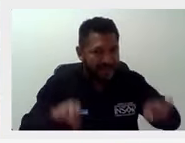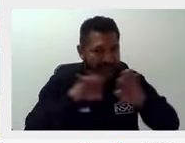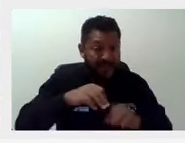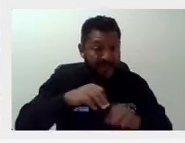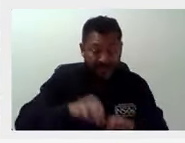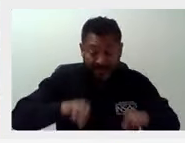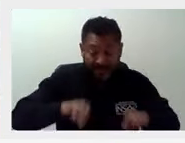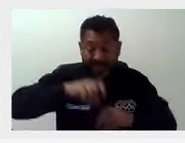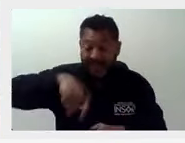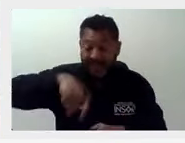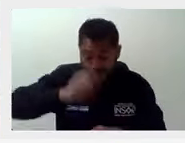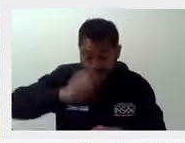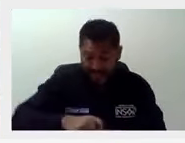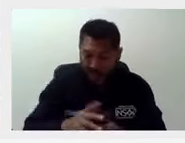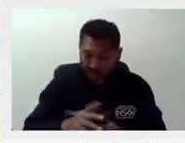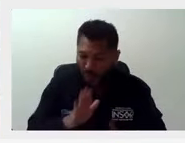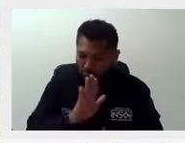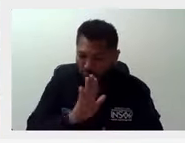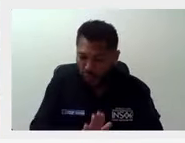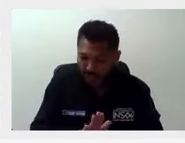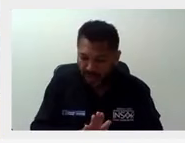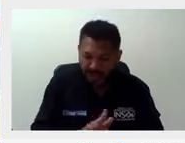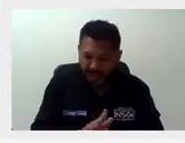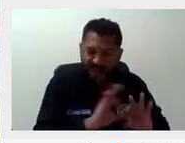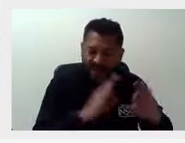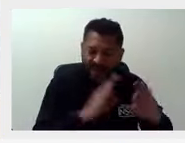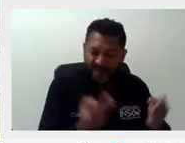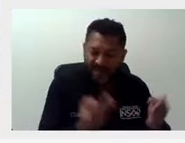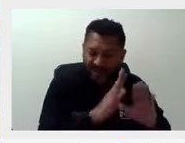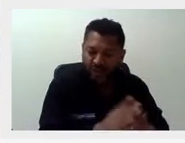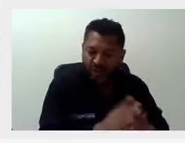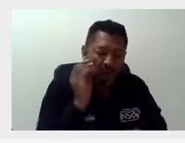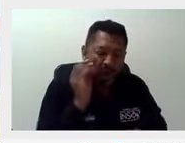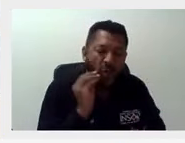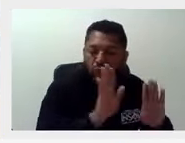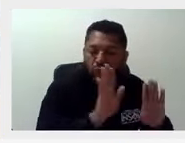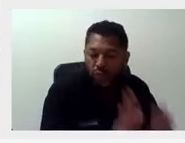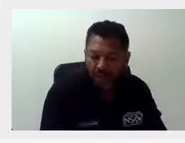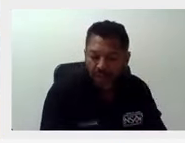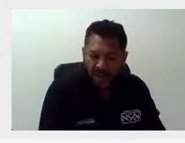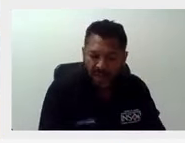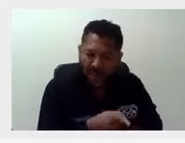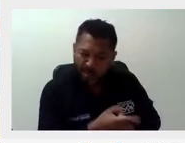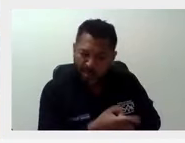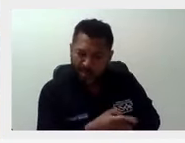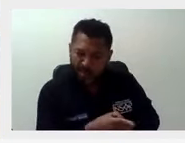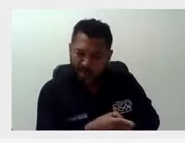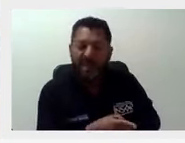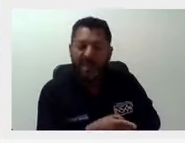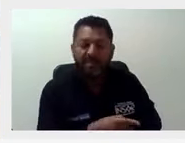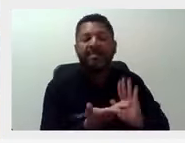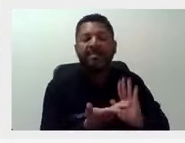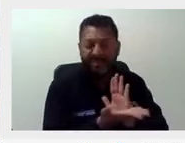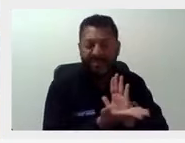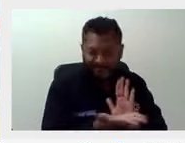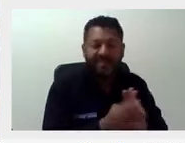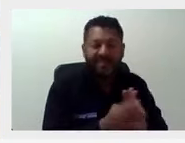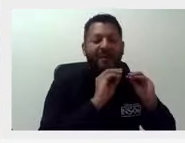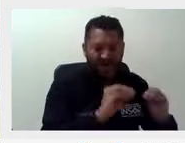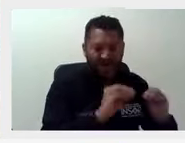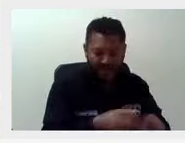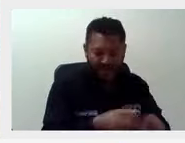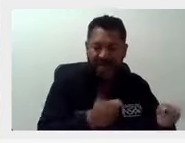el espacio de la familia como un escenario de educación y formación también. Pero